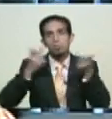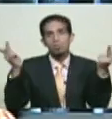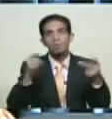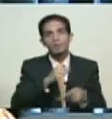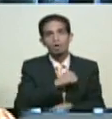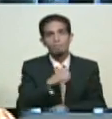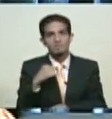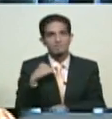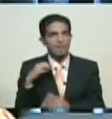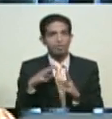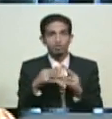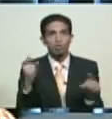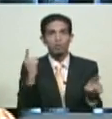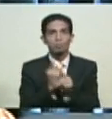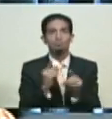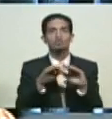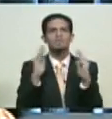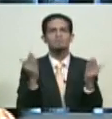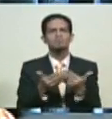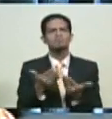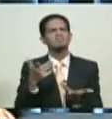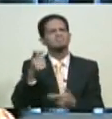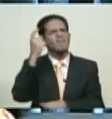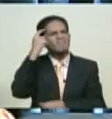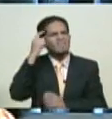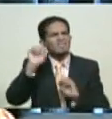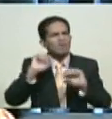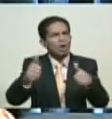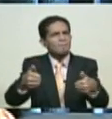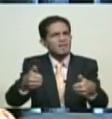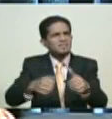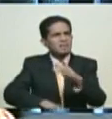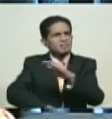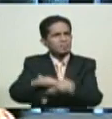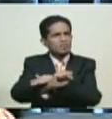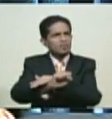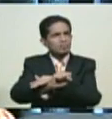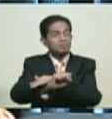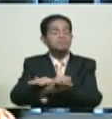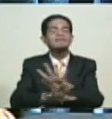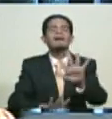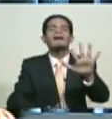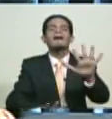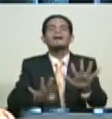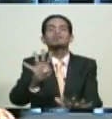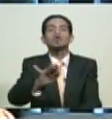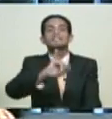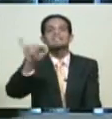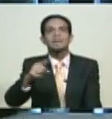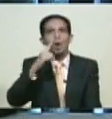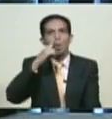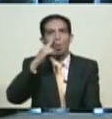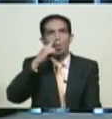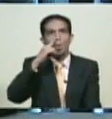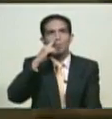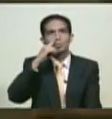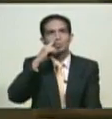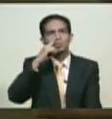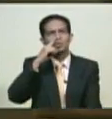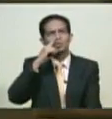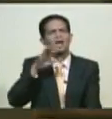mundial de fútbol cuando empieza el mundial de fútbol 14 de junio 14 de junio en un cumpleaños el che